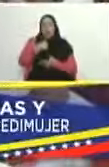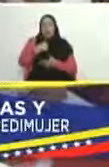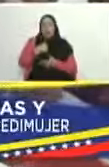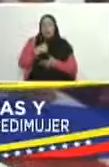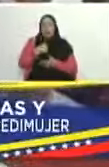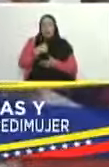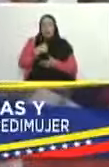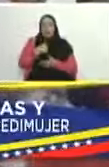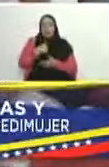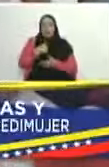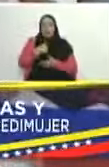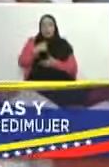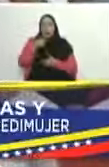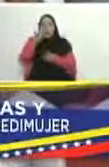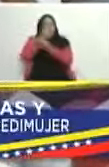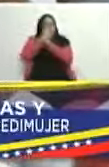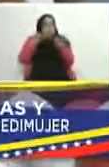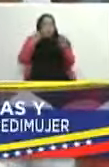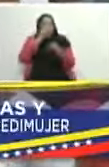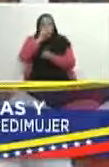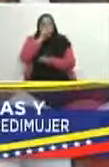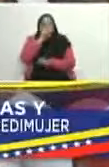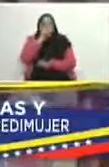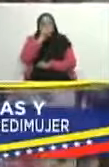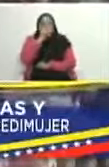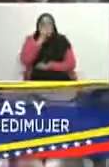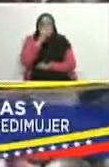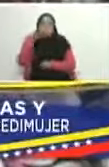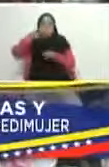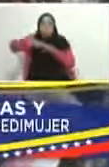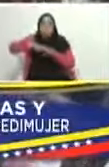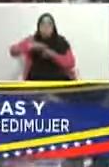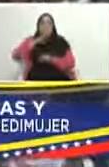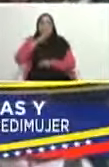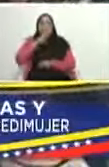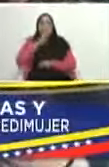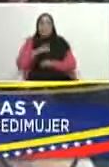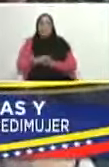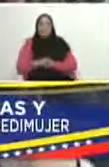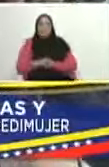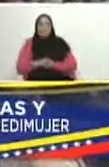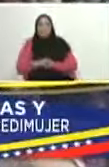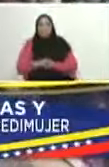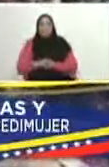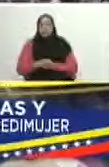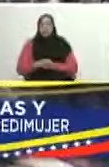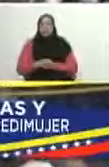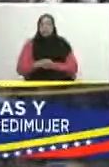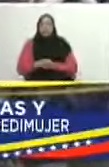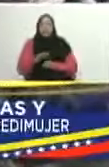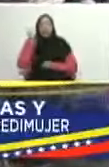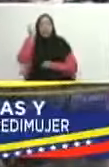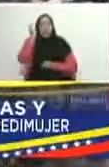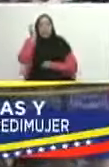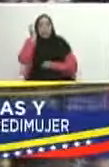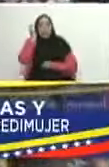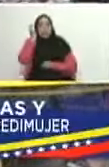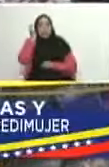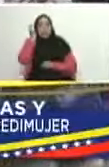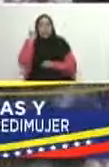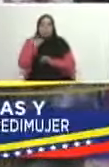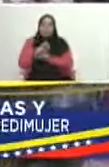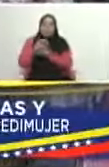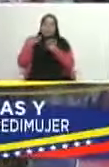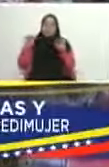Parece que va a ser imposible sentarse, ¿verdad? Entonces las mujeres que llegaron allá atrás